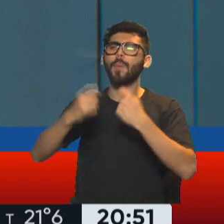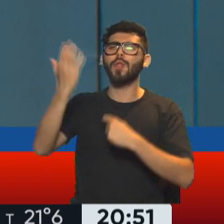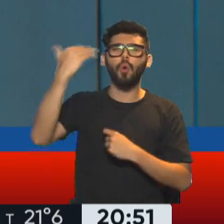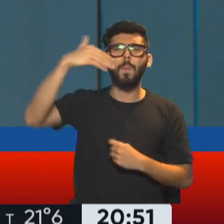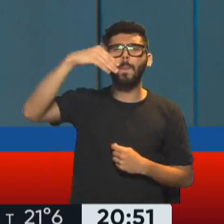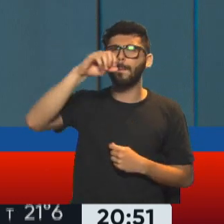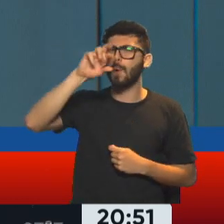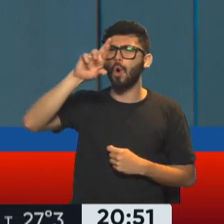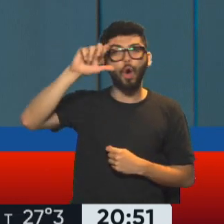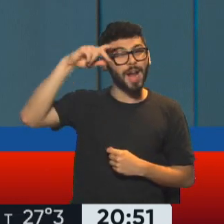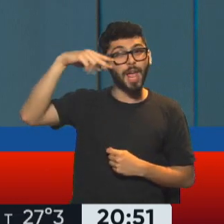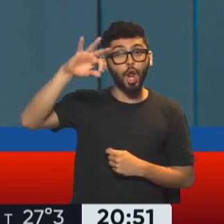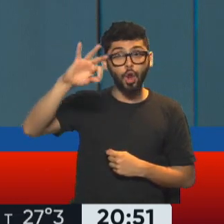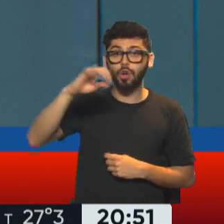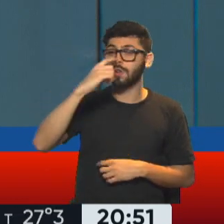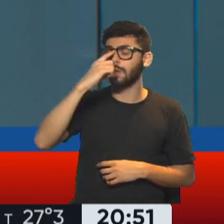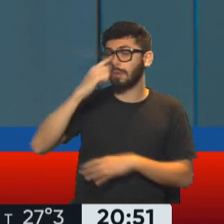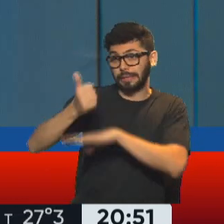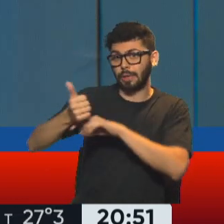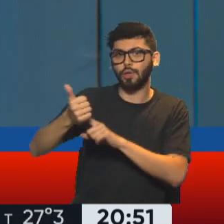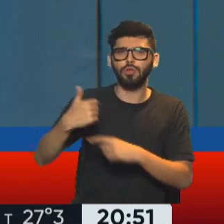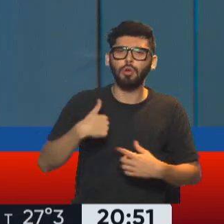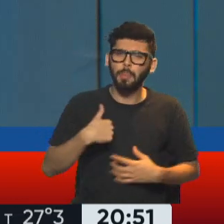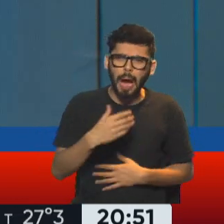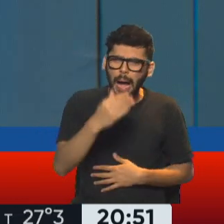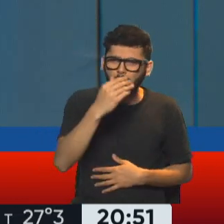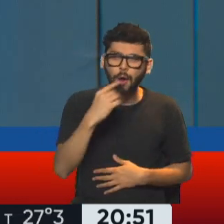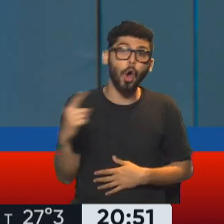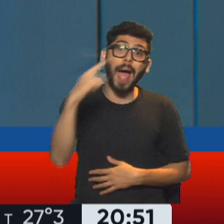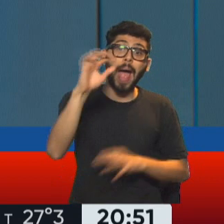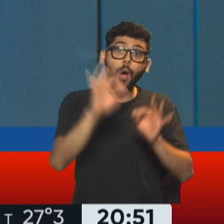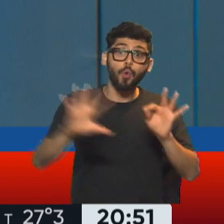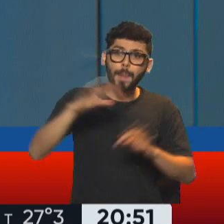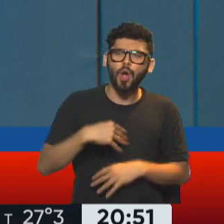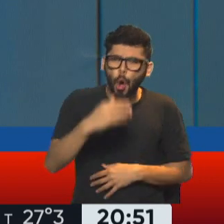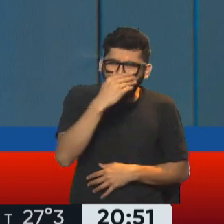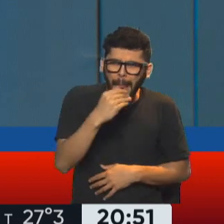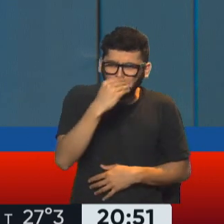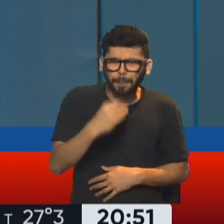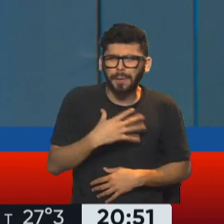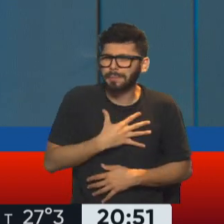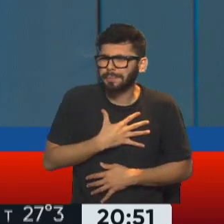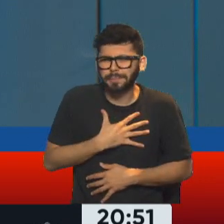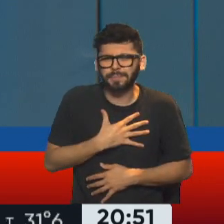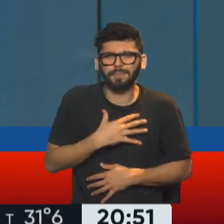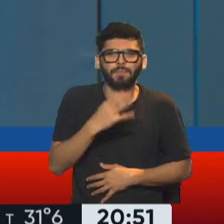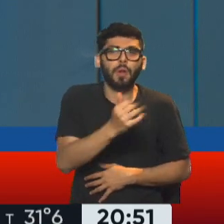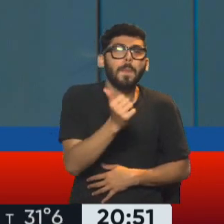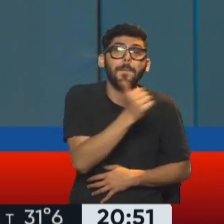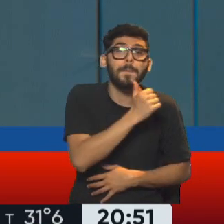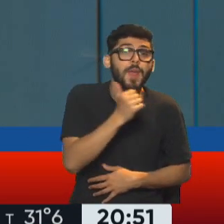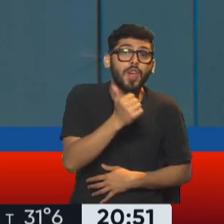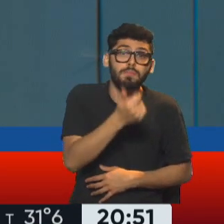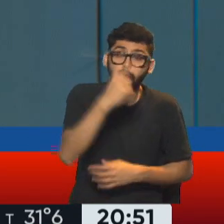Sí. Yo tuve un estado gripal en Europa y me dieron un medicamento